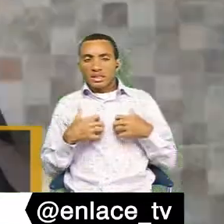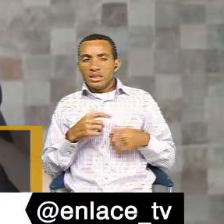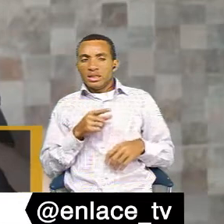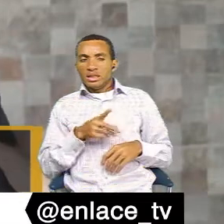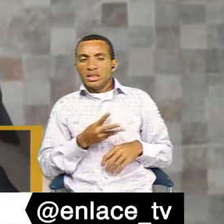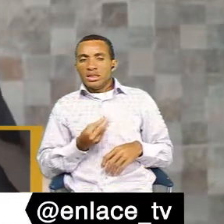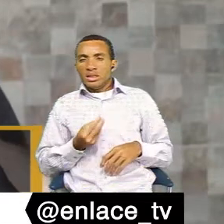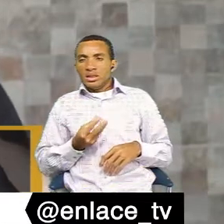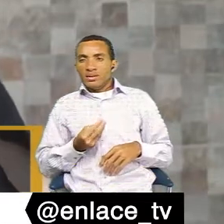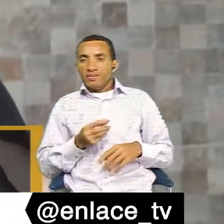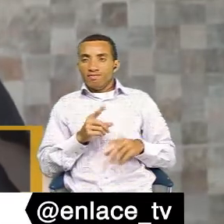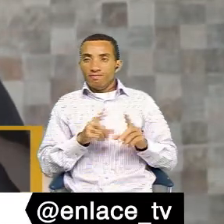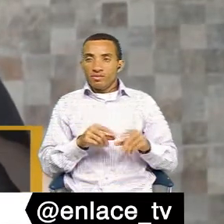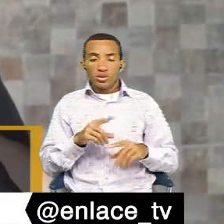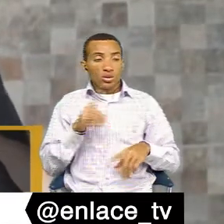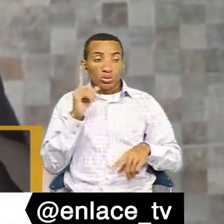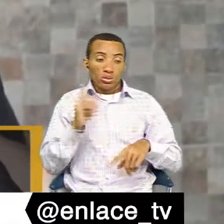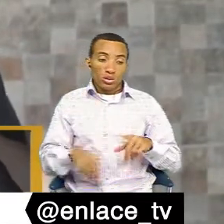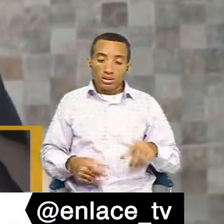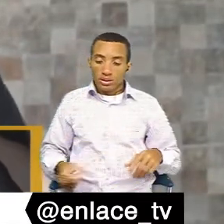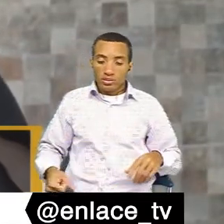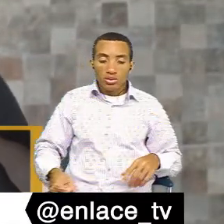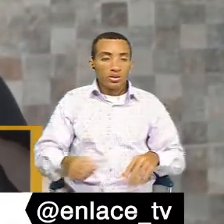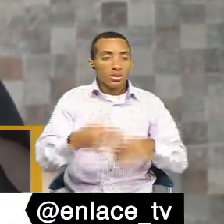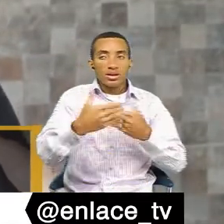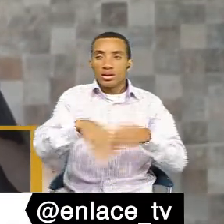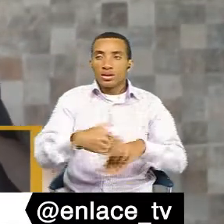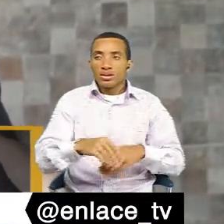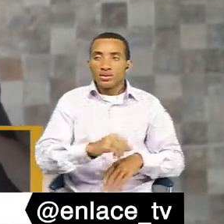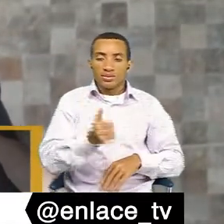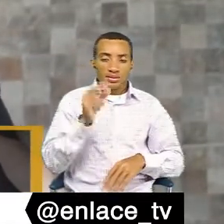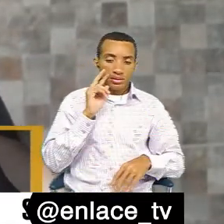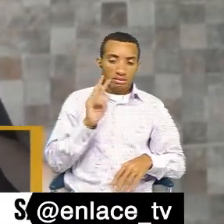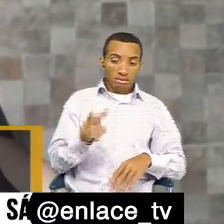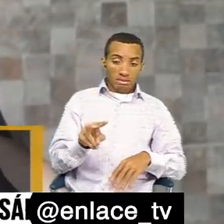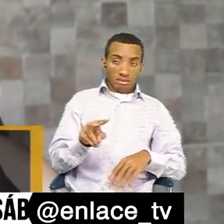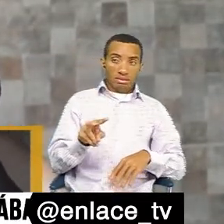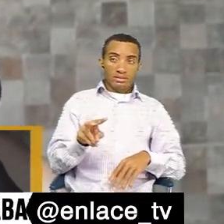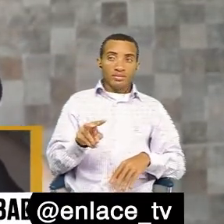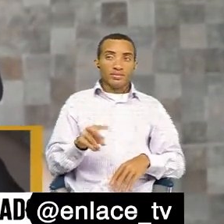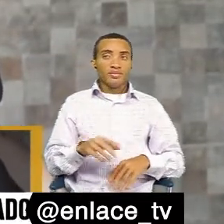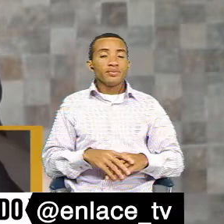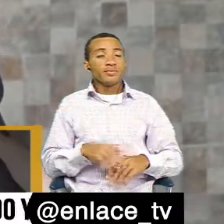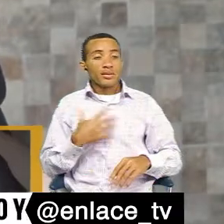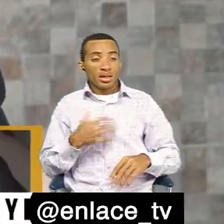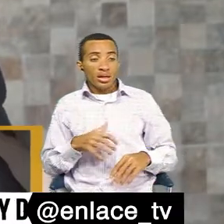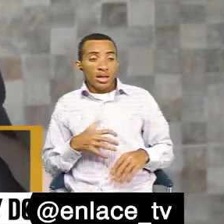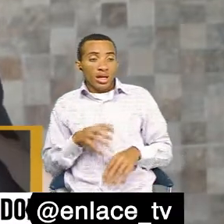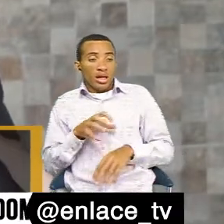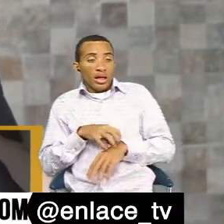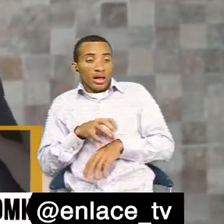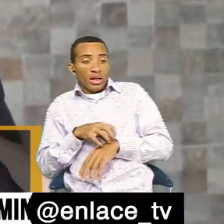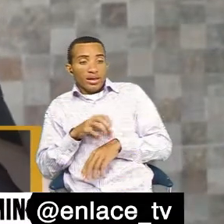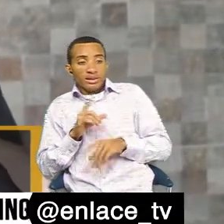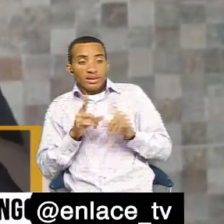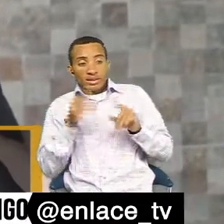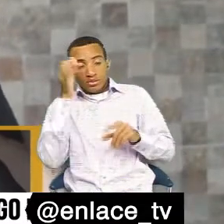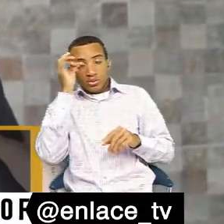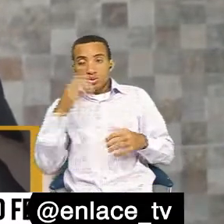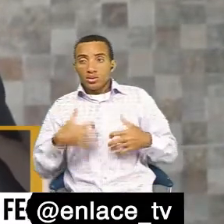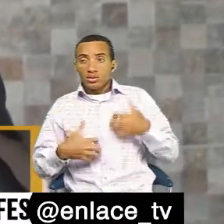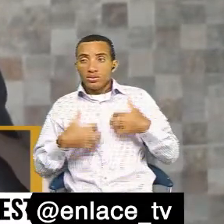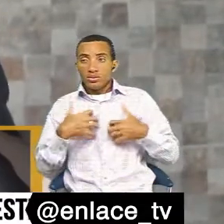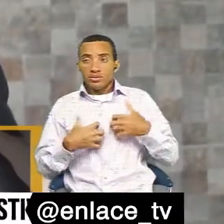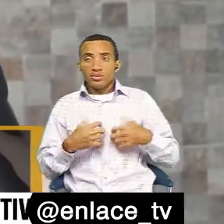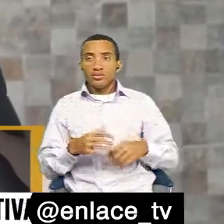caninos. Donde uno no puede sacar un perro y otra persona la ve, entonces, que el perro lo va a morder, que tal es que lo otro, entonces, pues